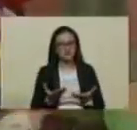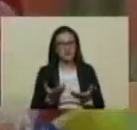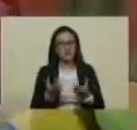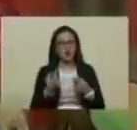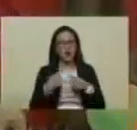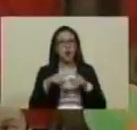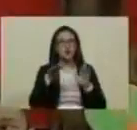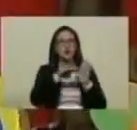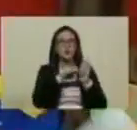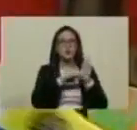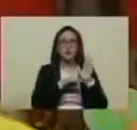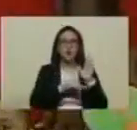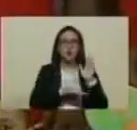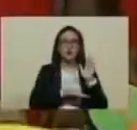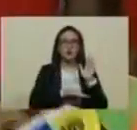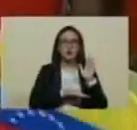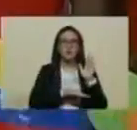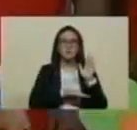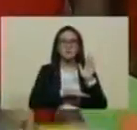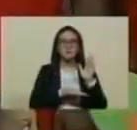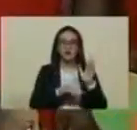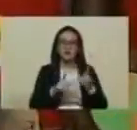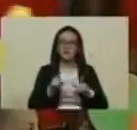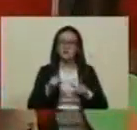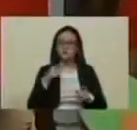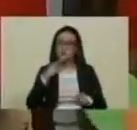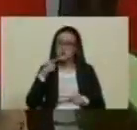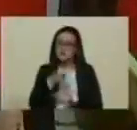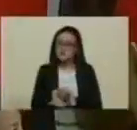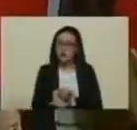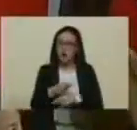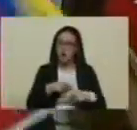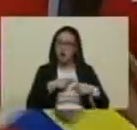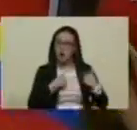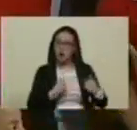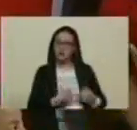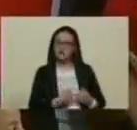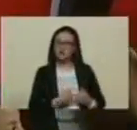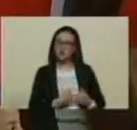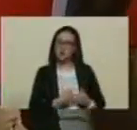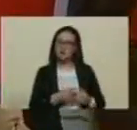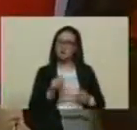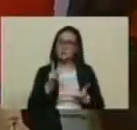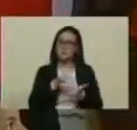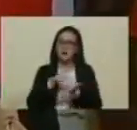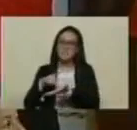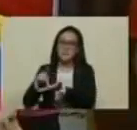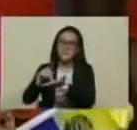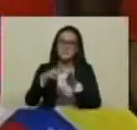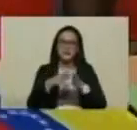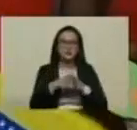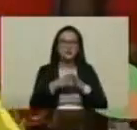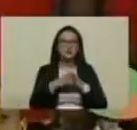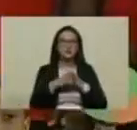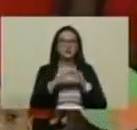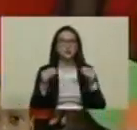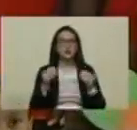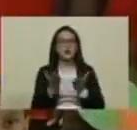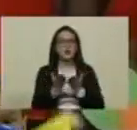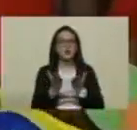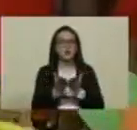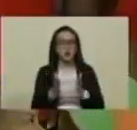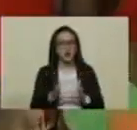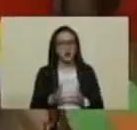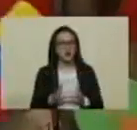otro programa con una instrucción que usted nos dio, que es el corazón urbano, que debe ir a todas las escuelas. Básicamente, esta